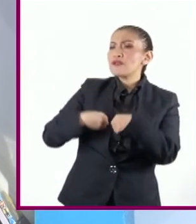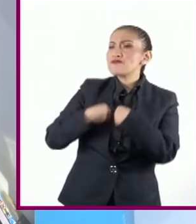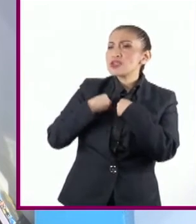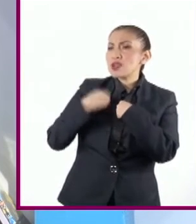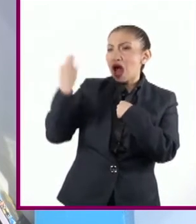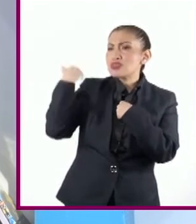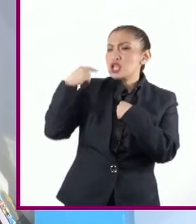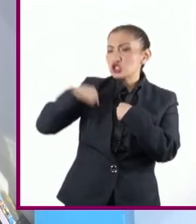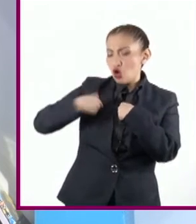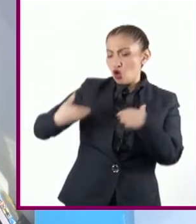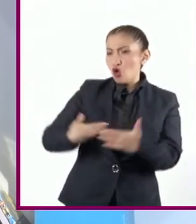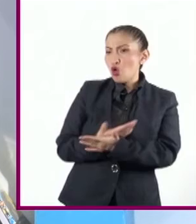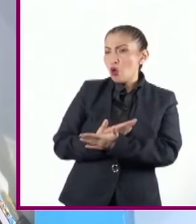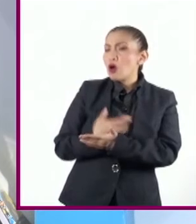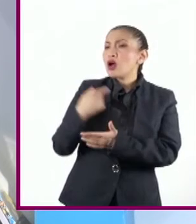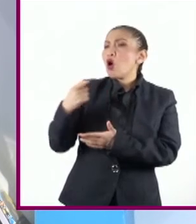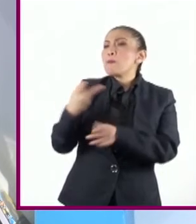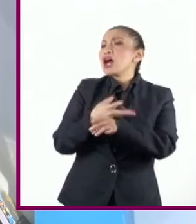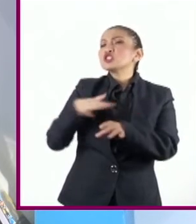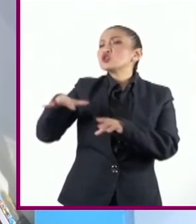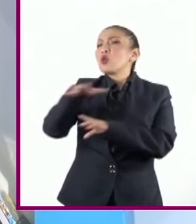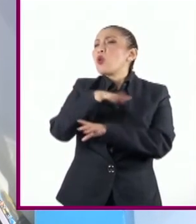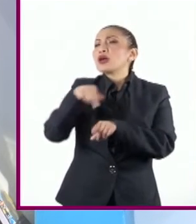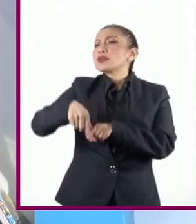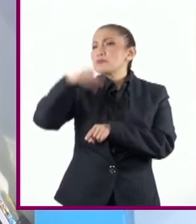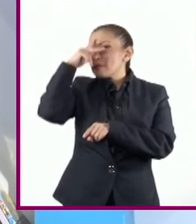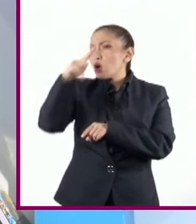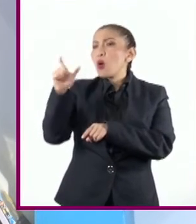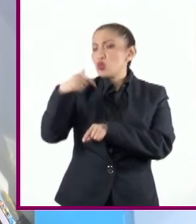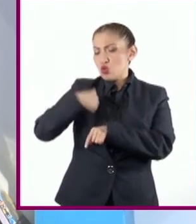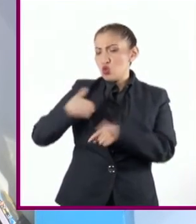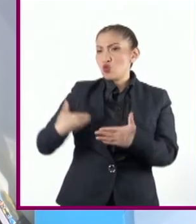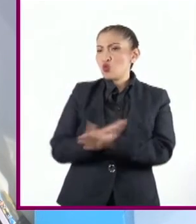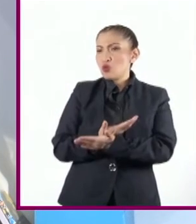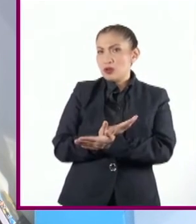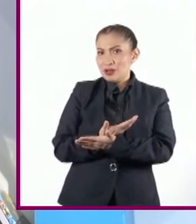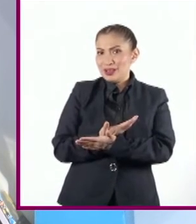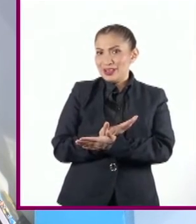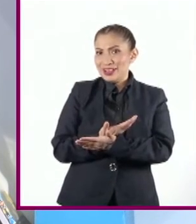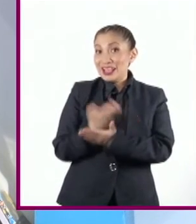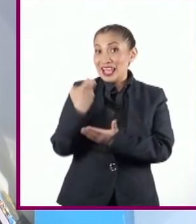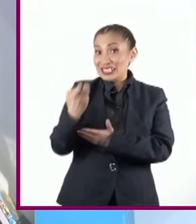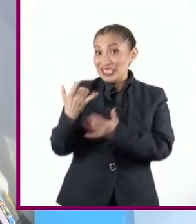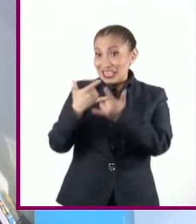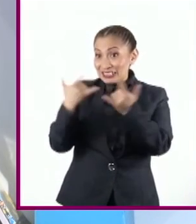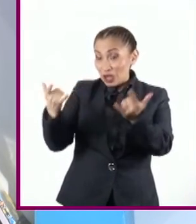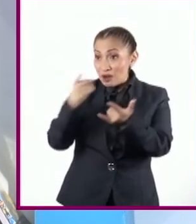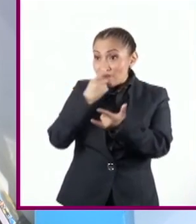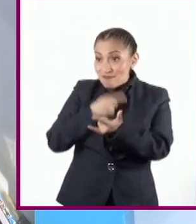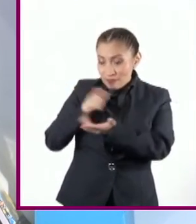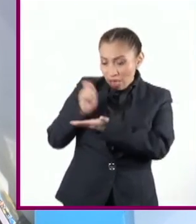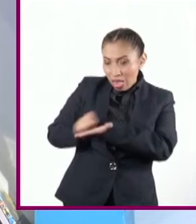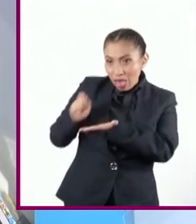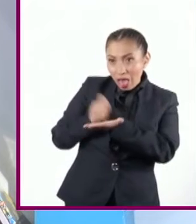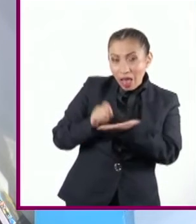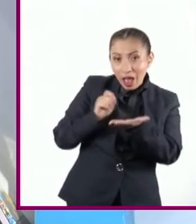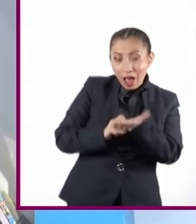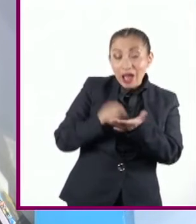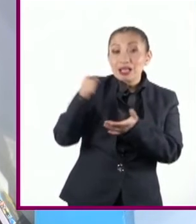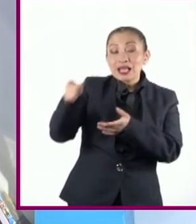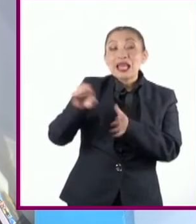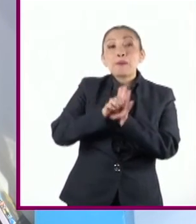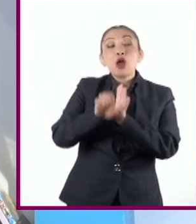vivían en aquel entonces o qué estaba pasando en el país en ese momento. Esos relatos son ejemplo de